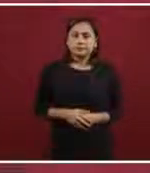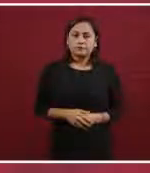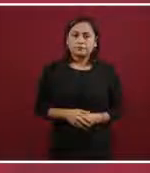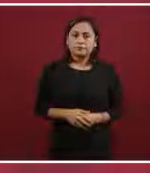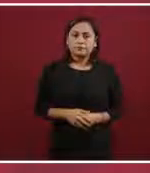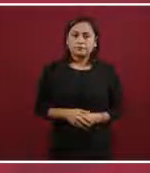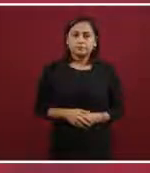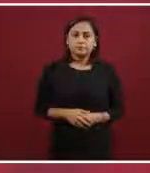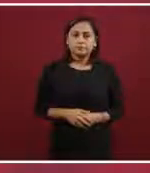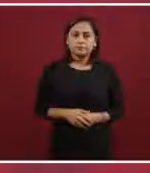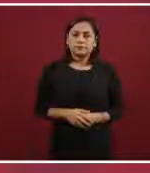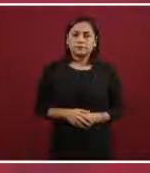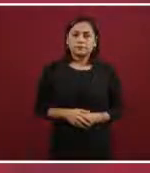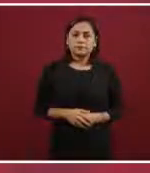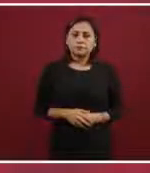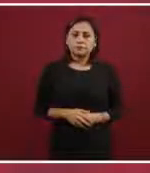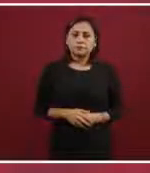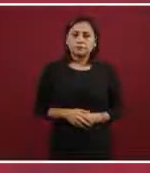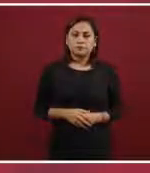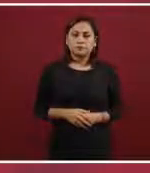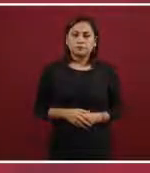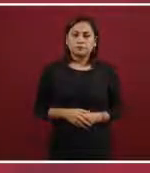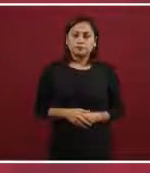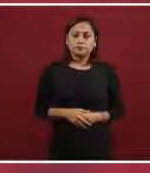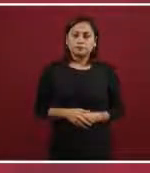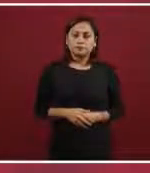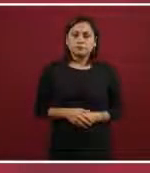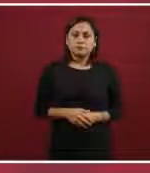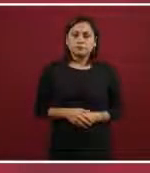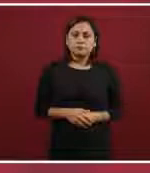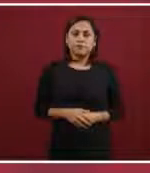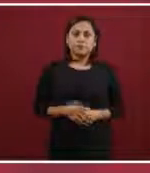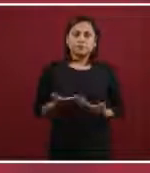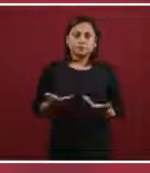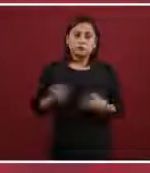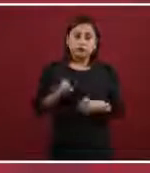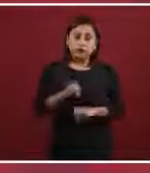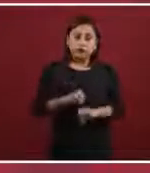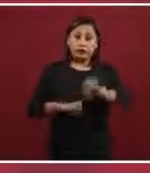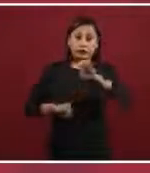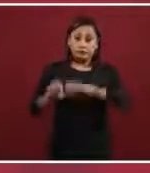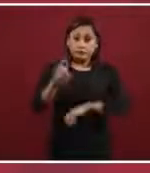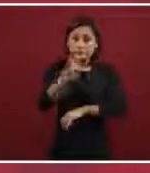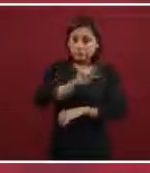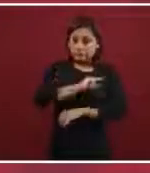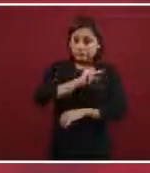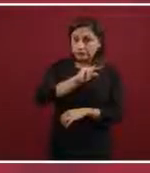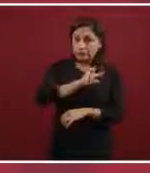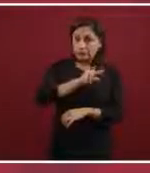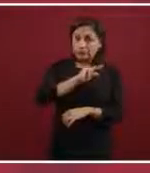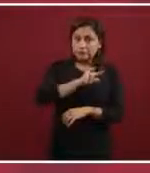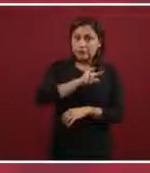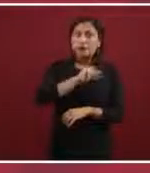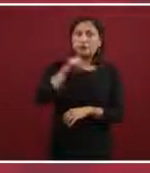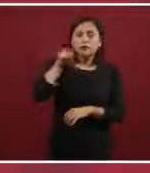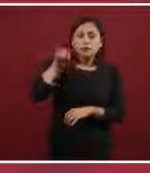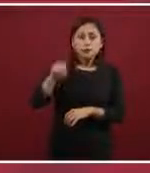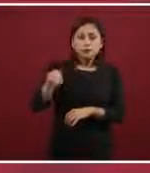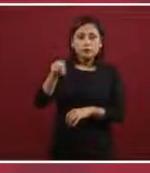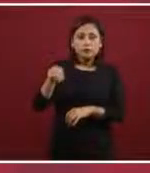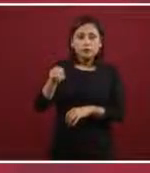dvd procurar desde luego hacer negocios